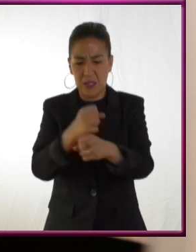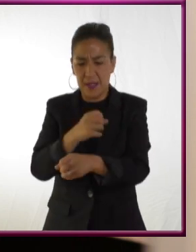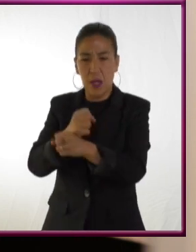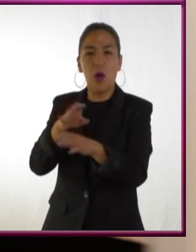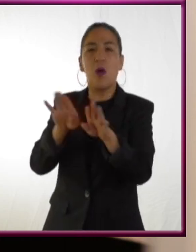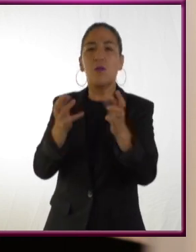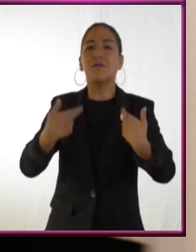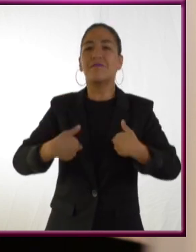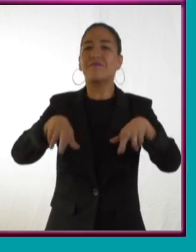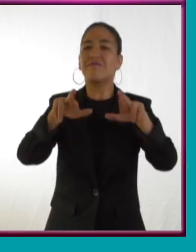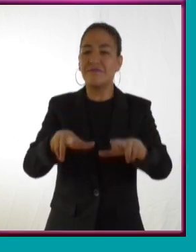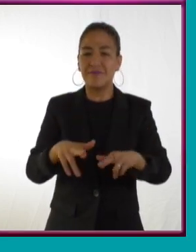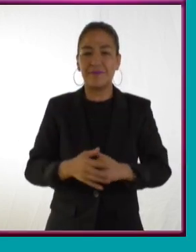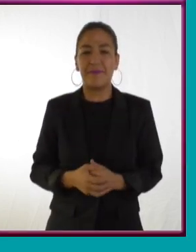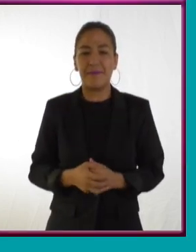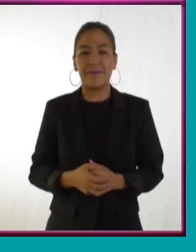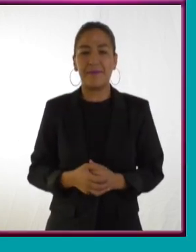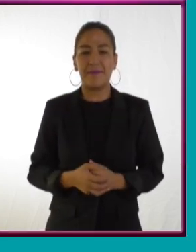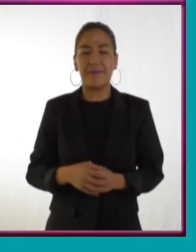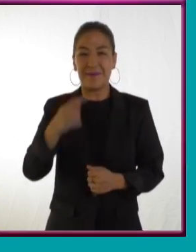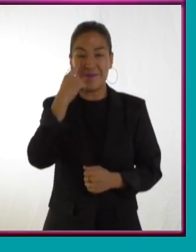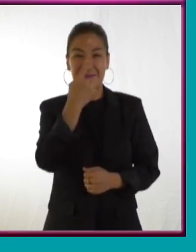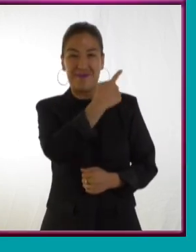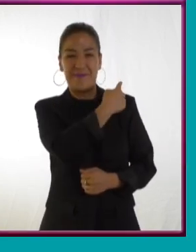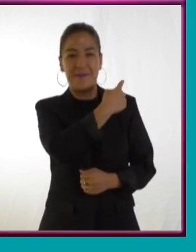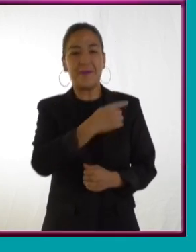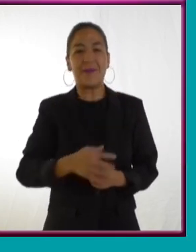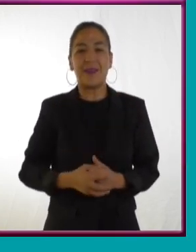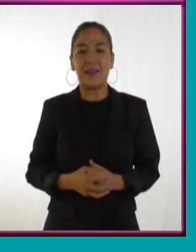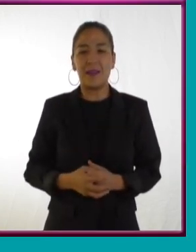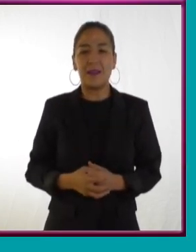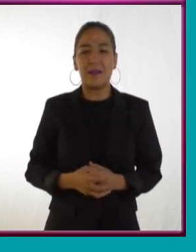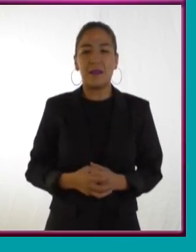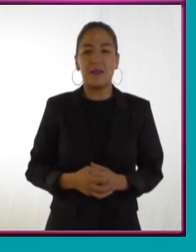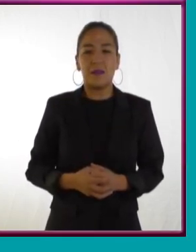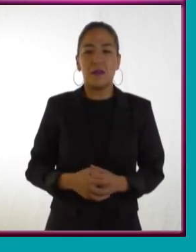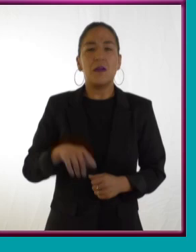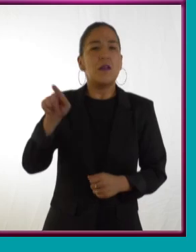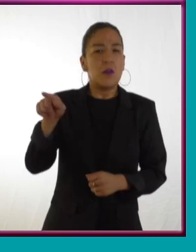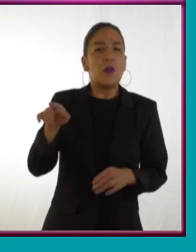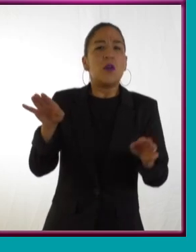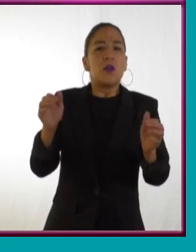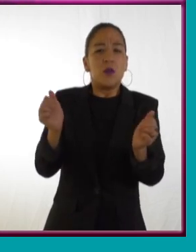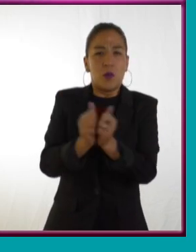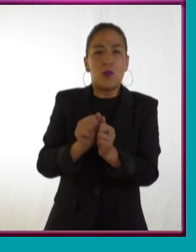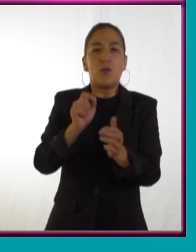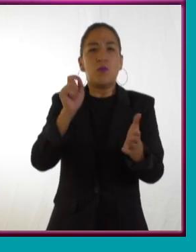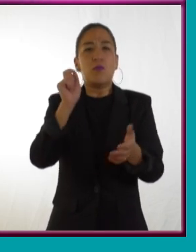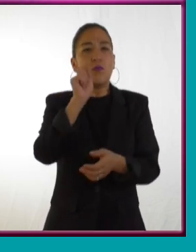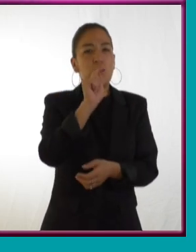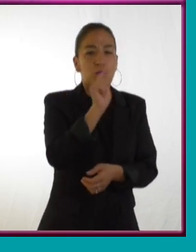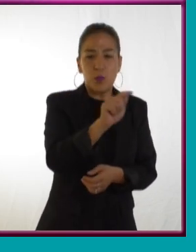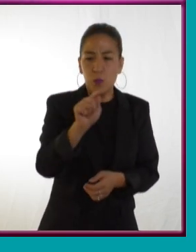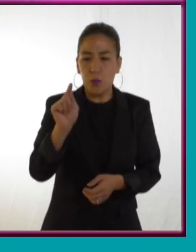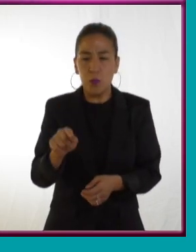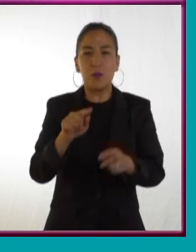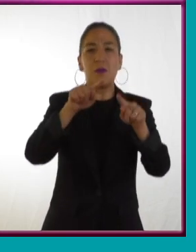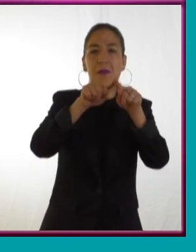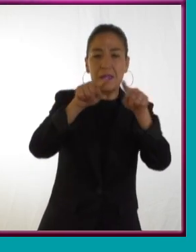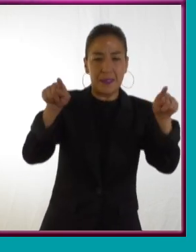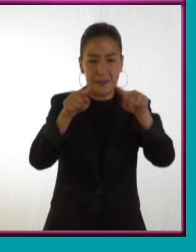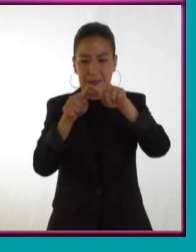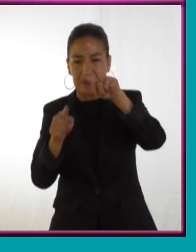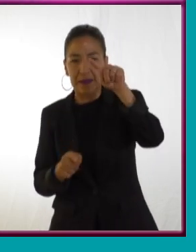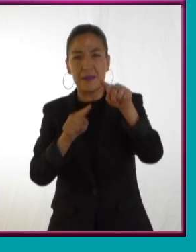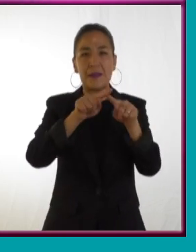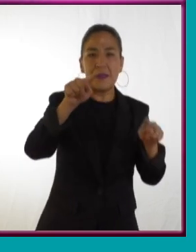abstracciones y empezó a representar este puente, esta ciudad ficticia con puntos y líneas que